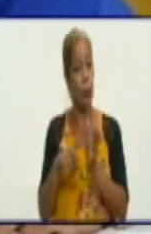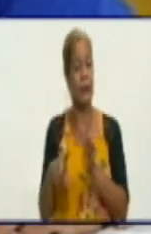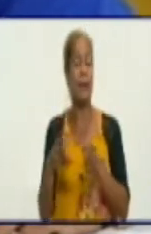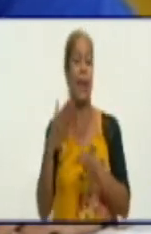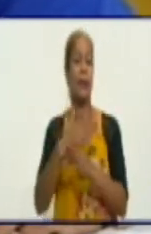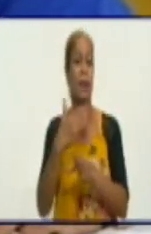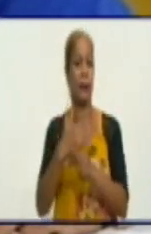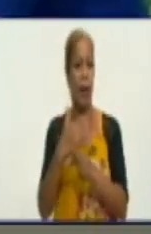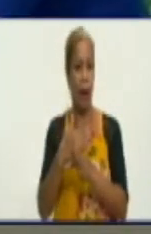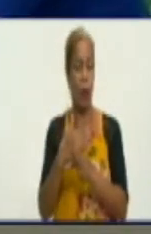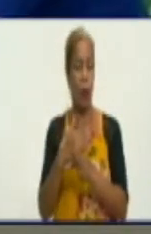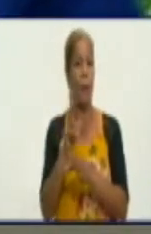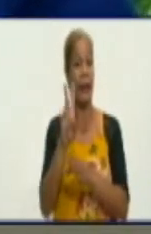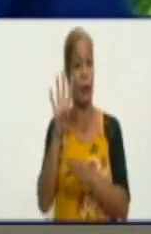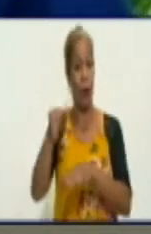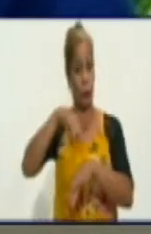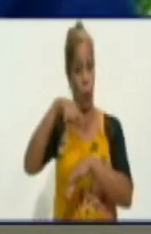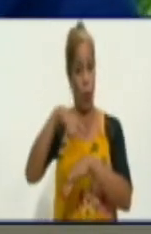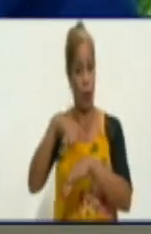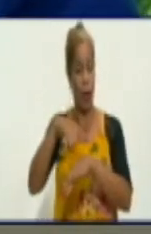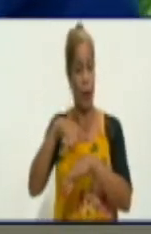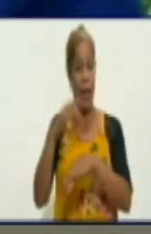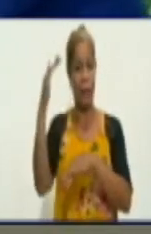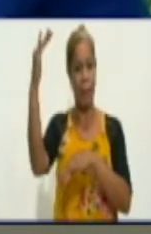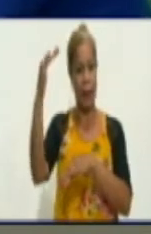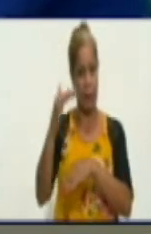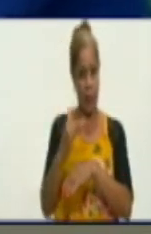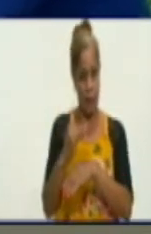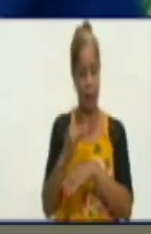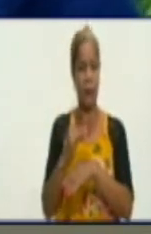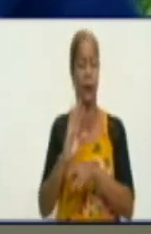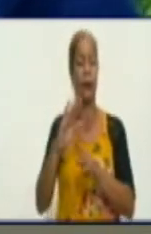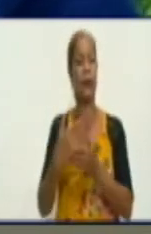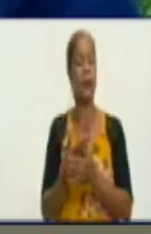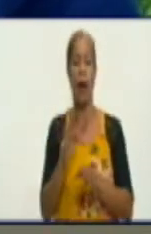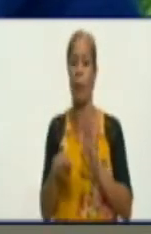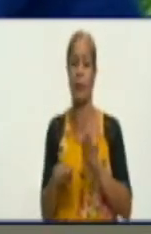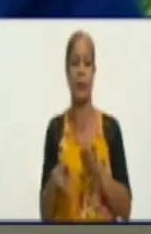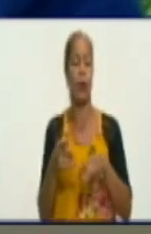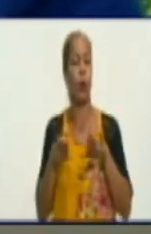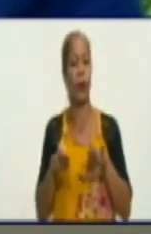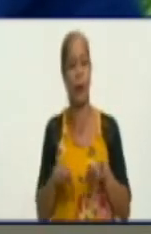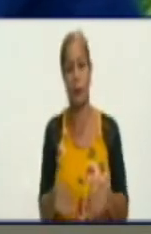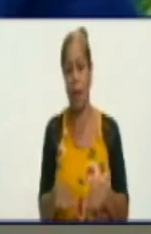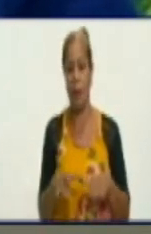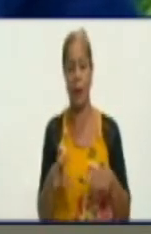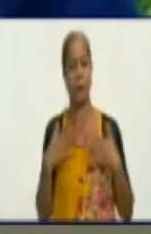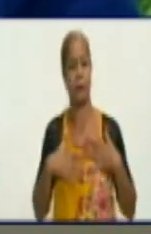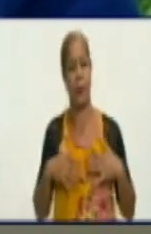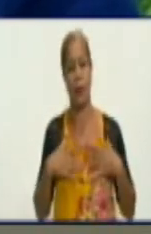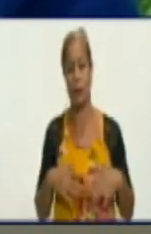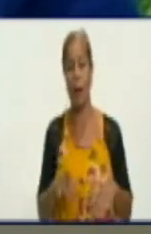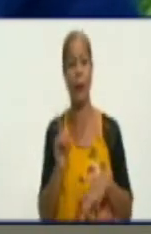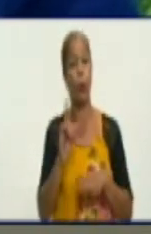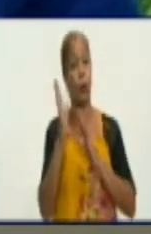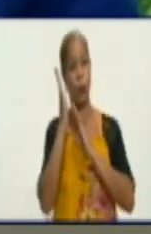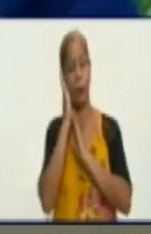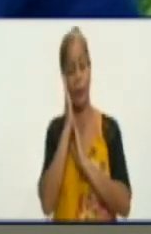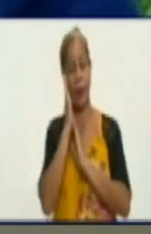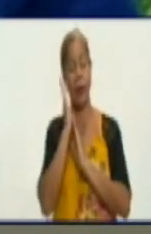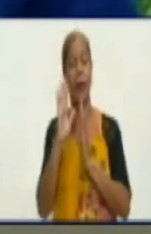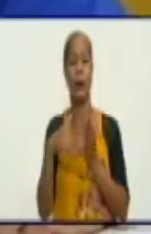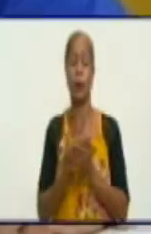decía, pero se incorporaban al fragor de la lucha, del combate de la COVID-19. También nosotros